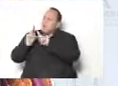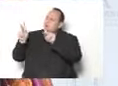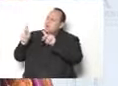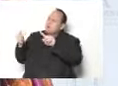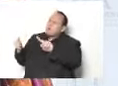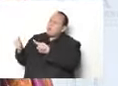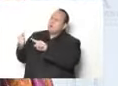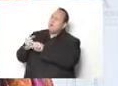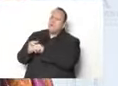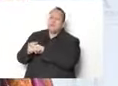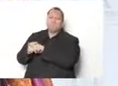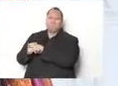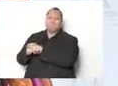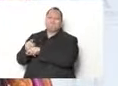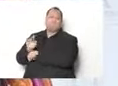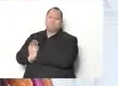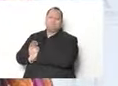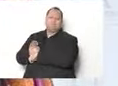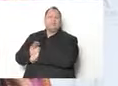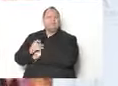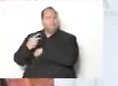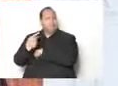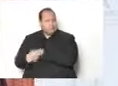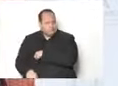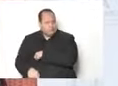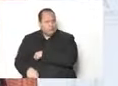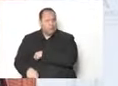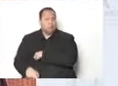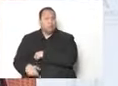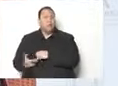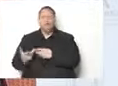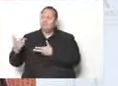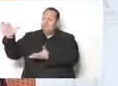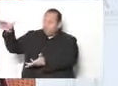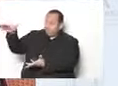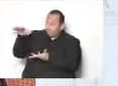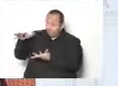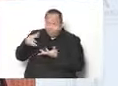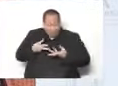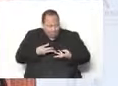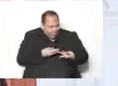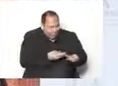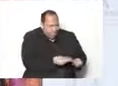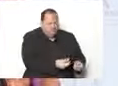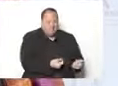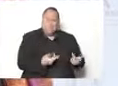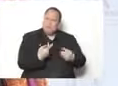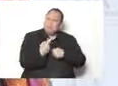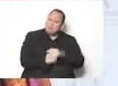todos, ya que ponían en riesgo importantes recursos financieros.